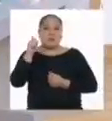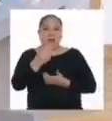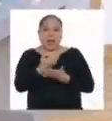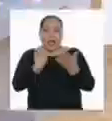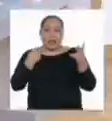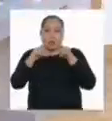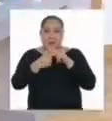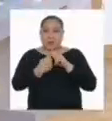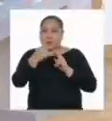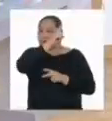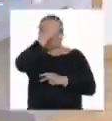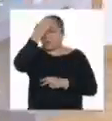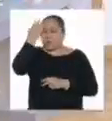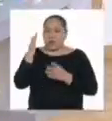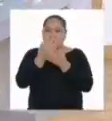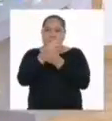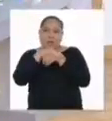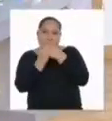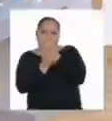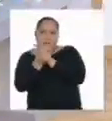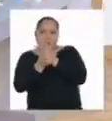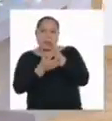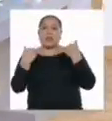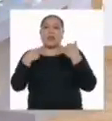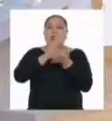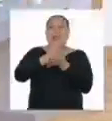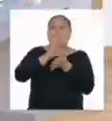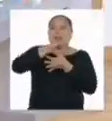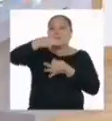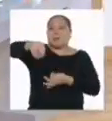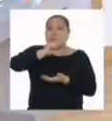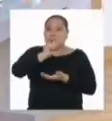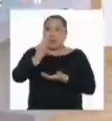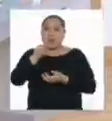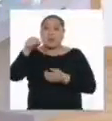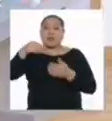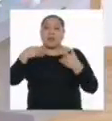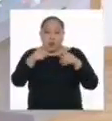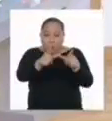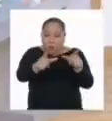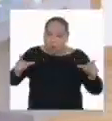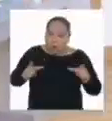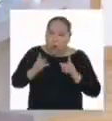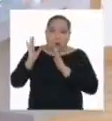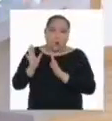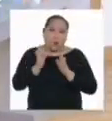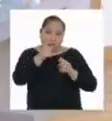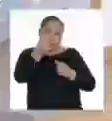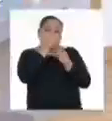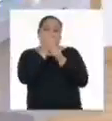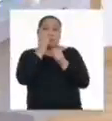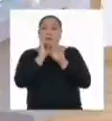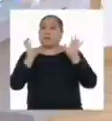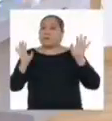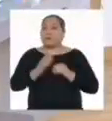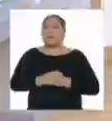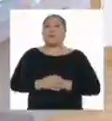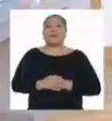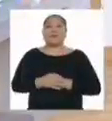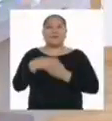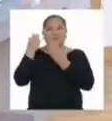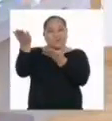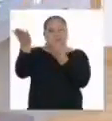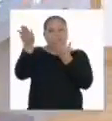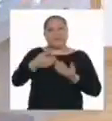de lavarse las manos, tener lápiz y papel a su alcance y también tener un espacio ordenado donde pueden trabajar. Vamos a